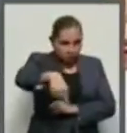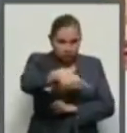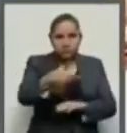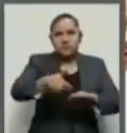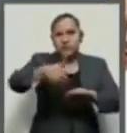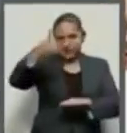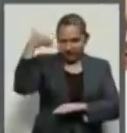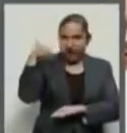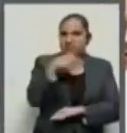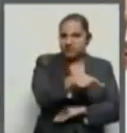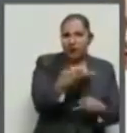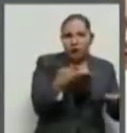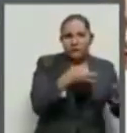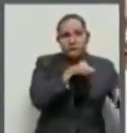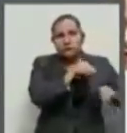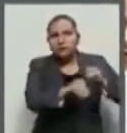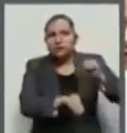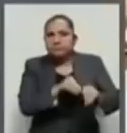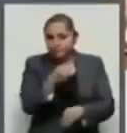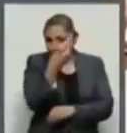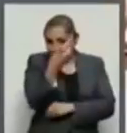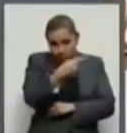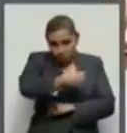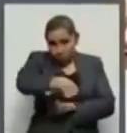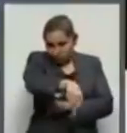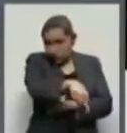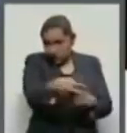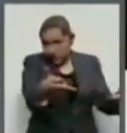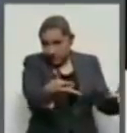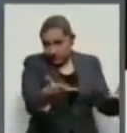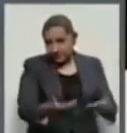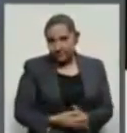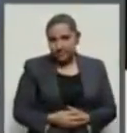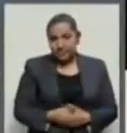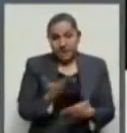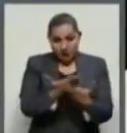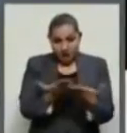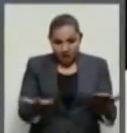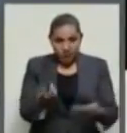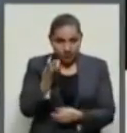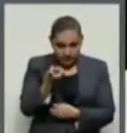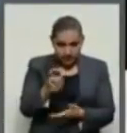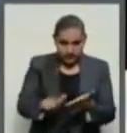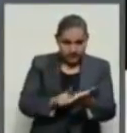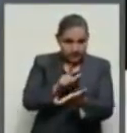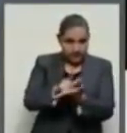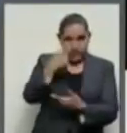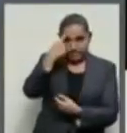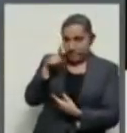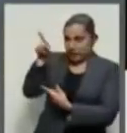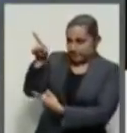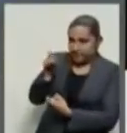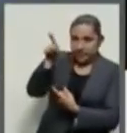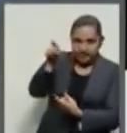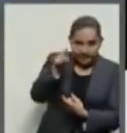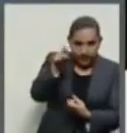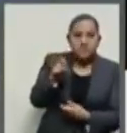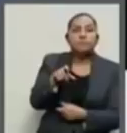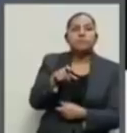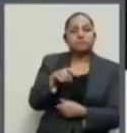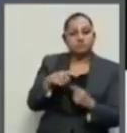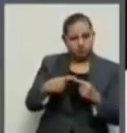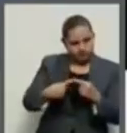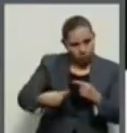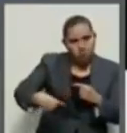ustedes y eso es lo que a partir de esta ley de ingresos vamos a empezar a